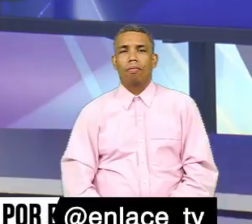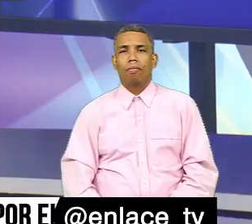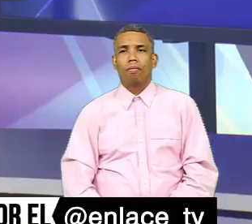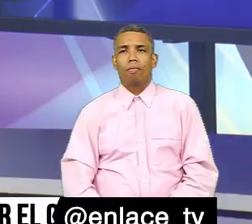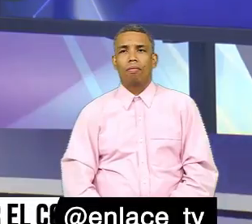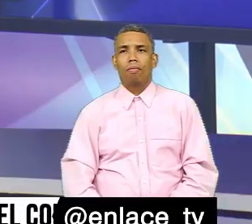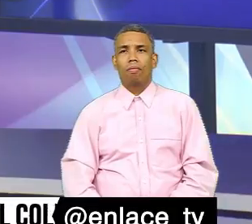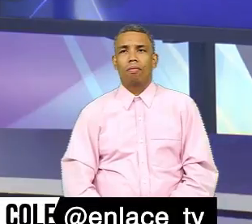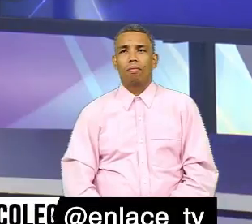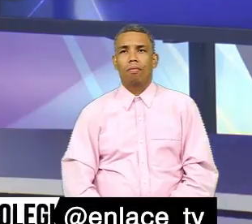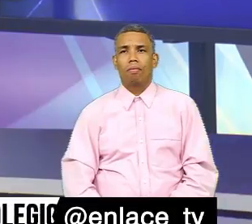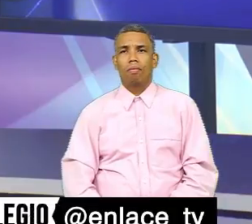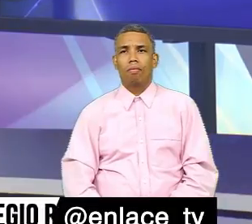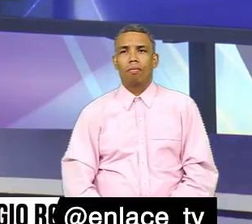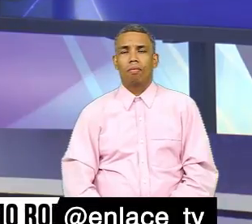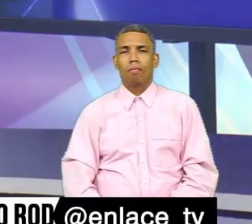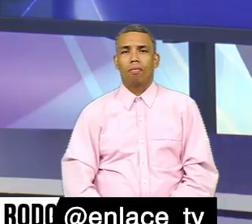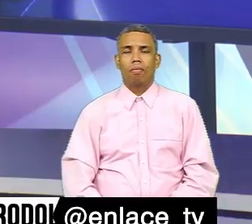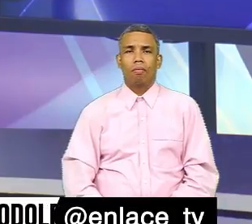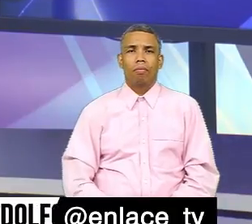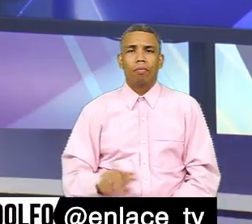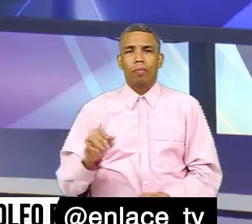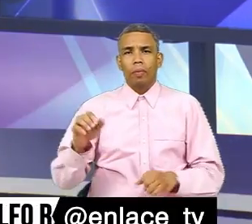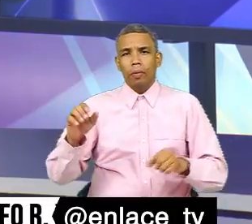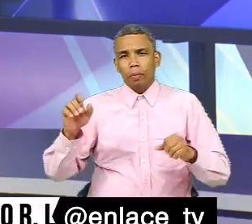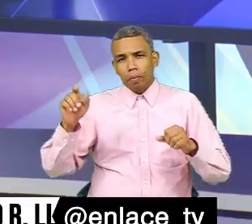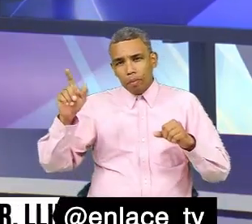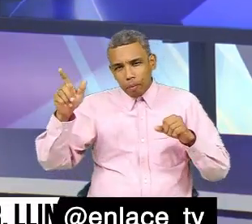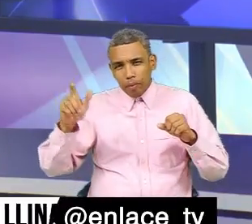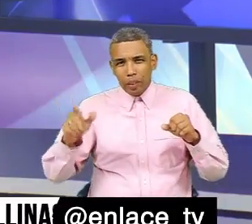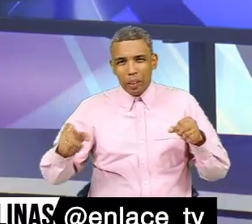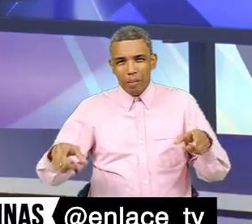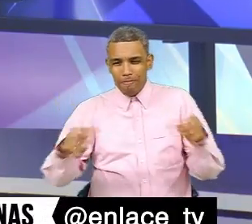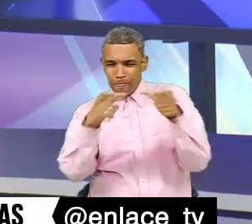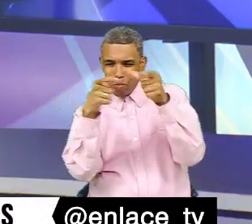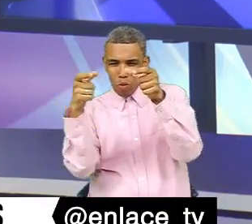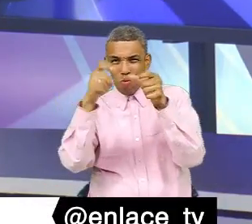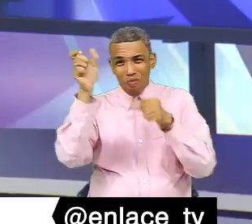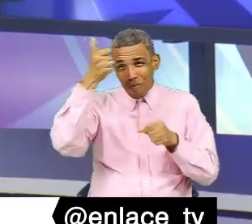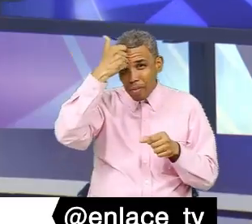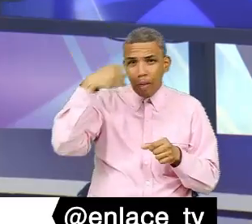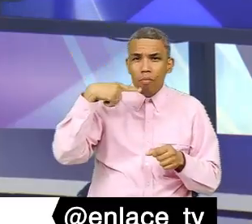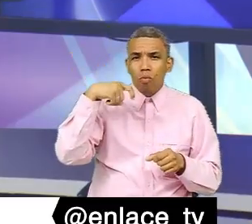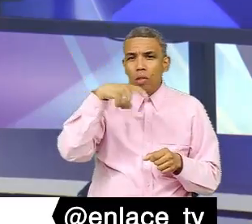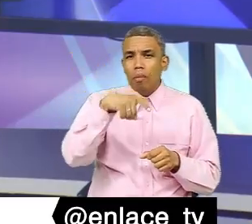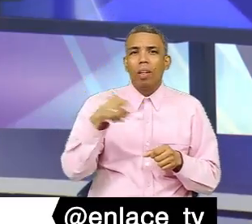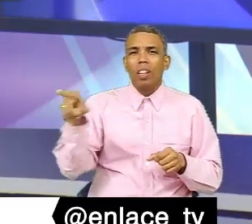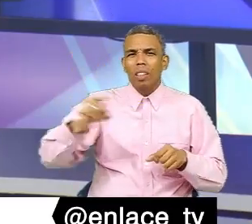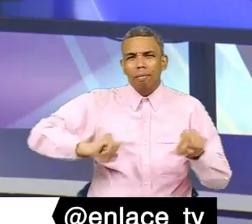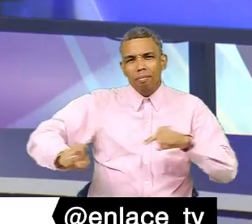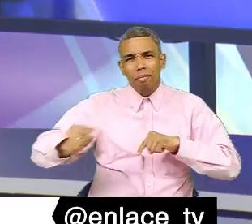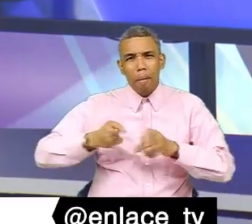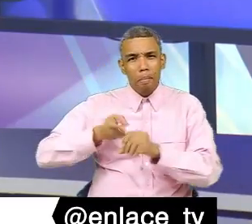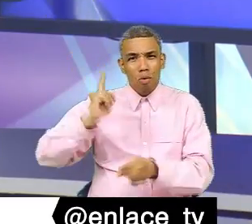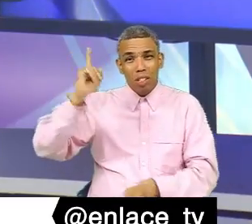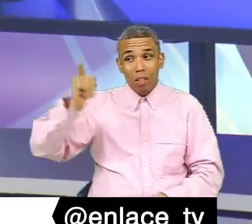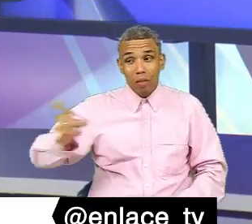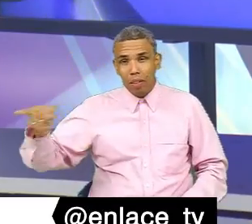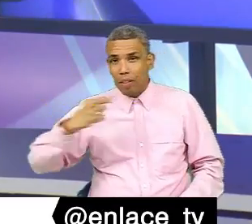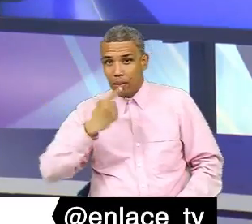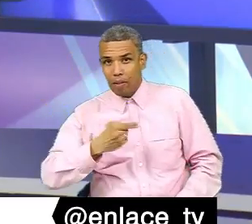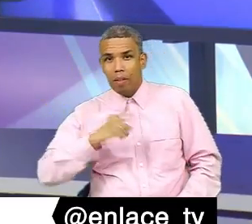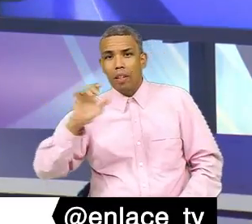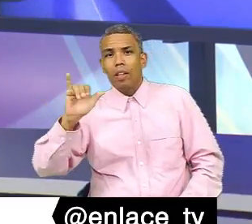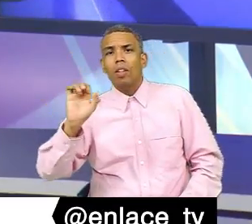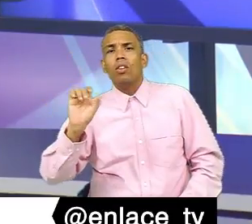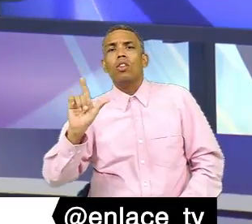La diputada santandereana Yolanda Vargas hace un balance de la jornada del plebiscito para Enlace Noticias y se mostró sorprendida por los resultados que le